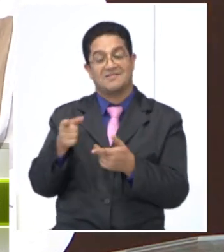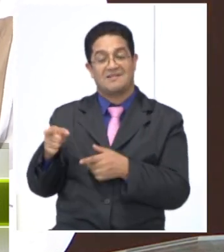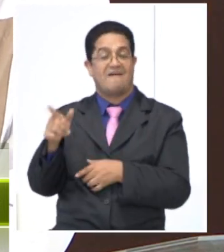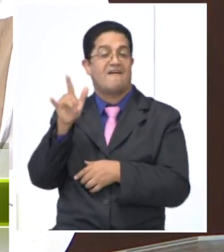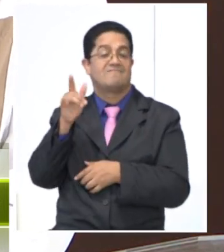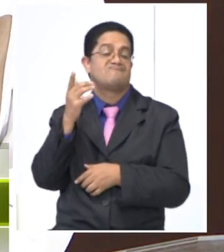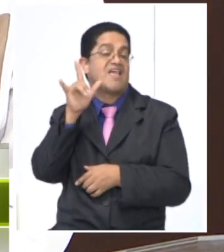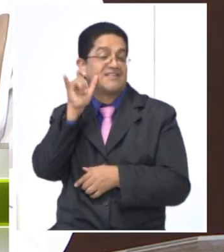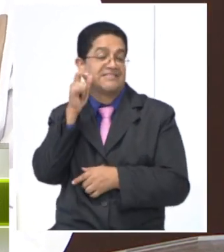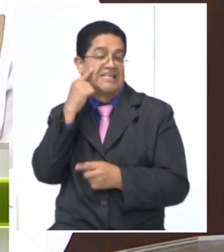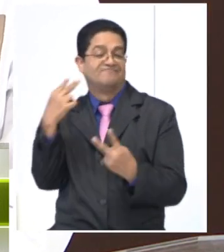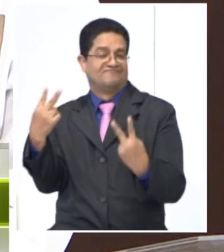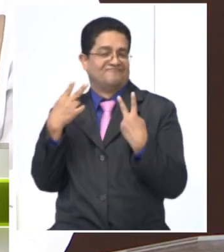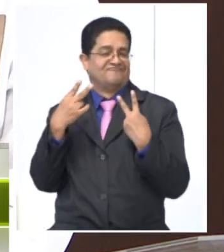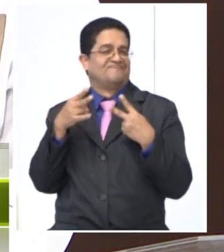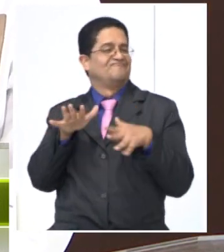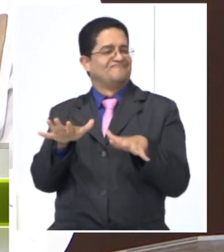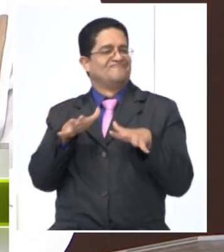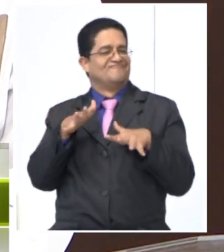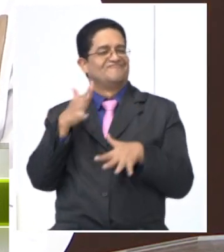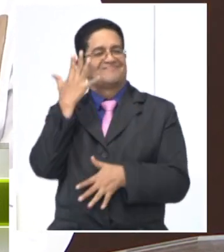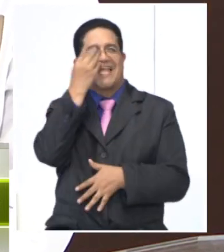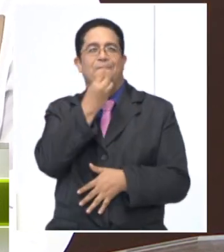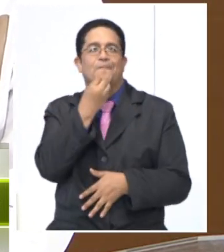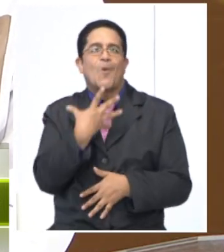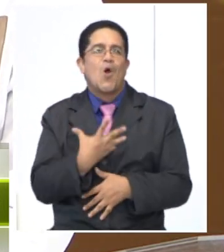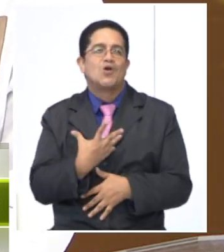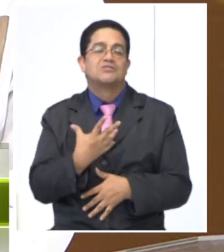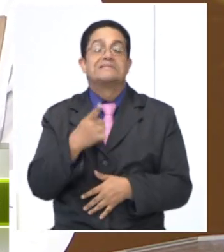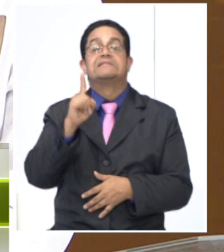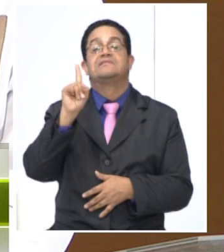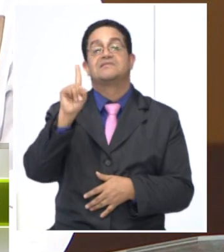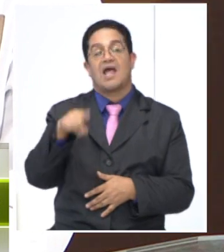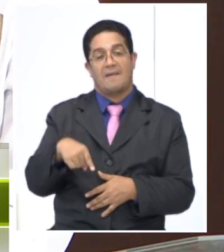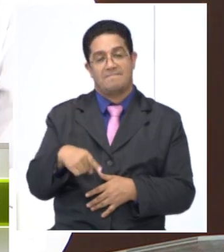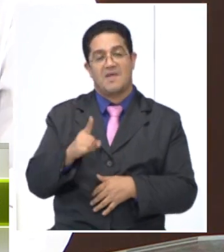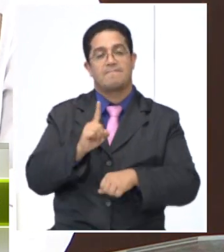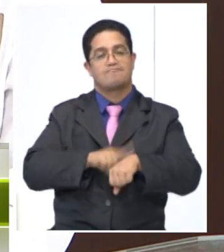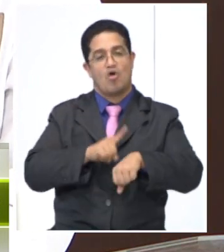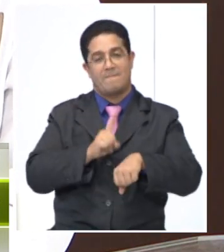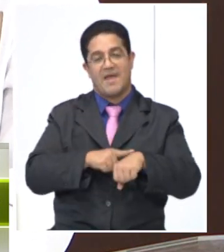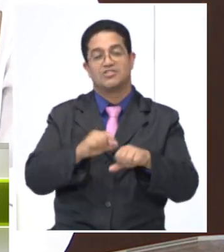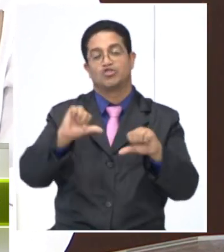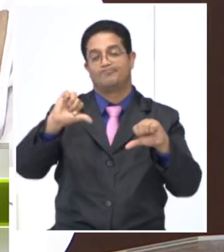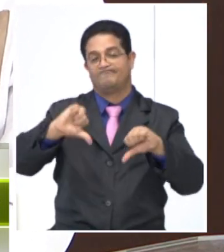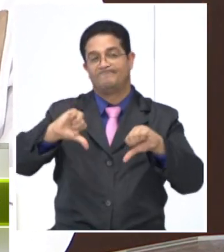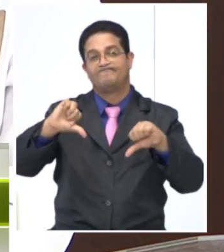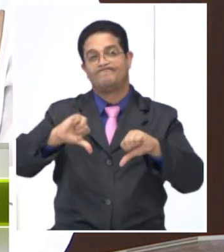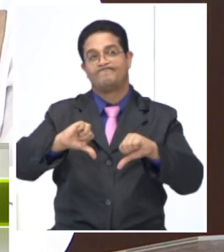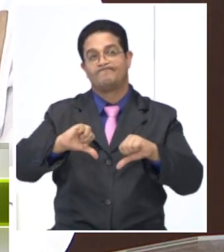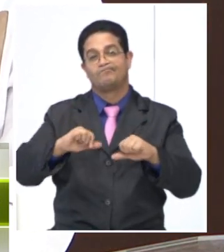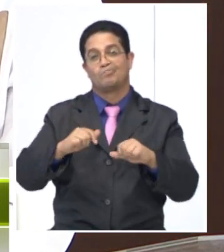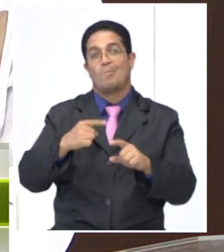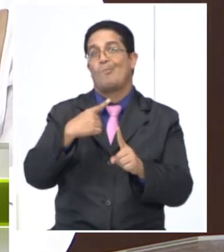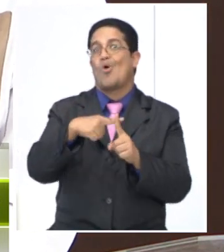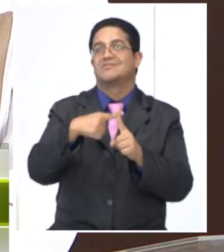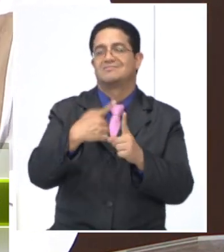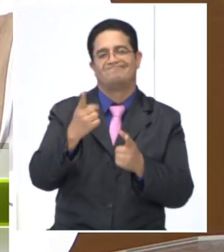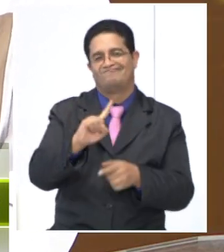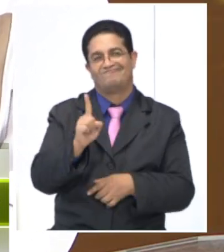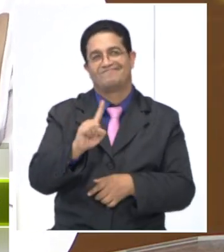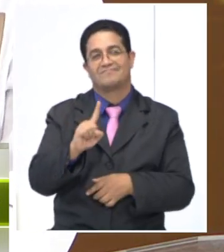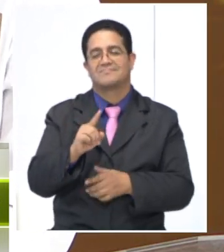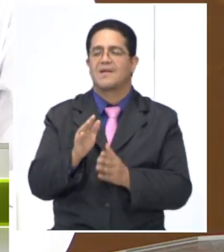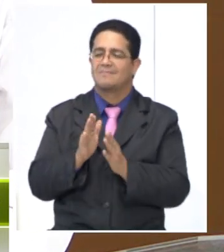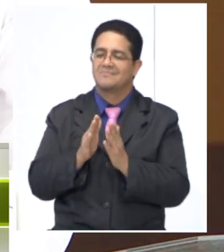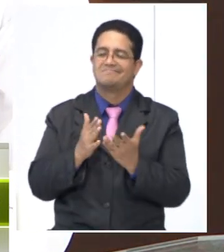vida maravillosa y llena de momentos hermosos, también podemos tener momentos que no son tan buenos para nosotros y sentirnos un